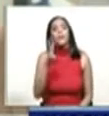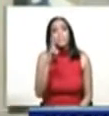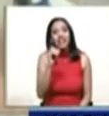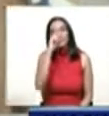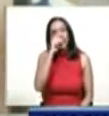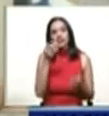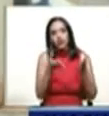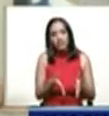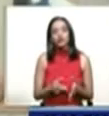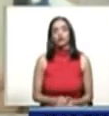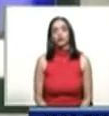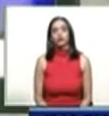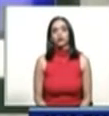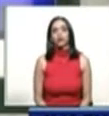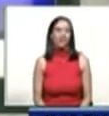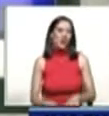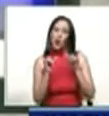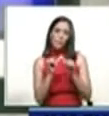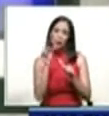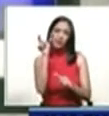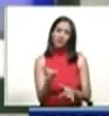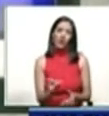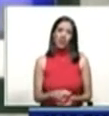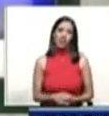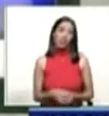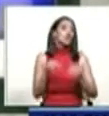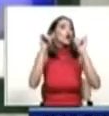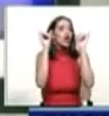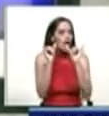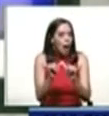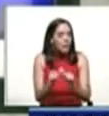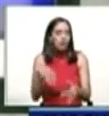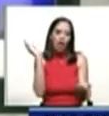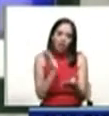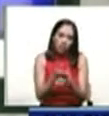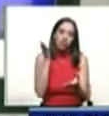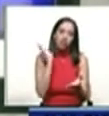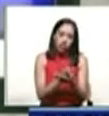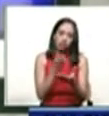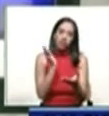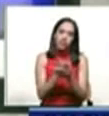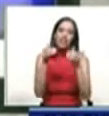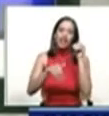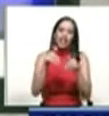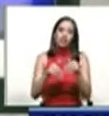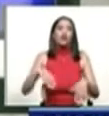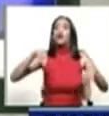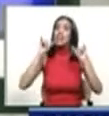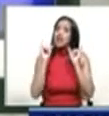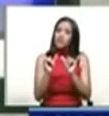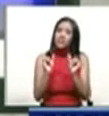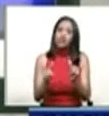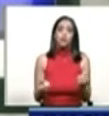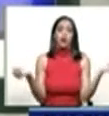años. Con los mismos personajes. Y con la misma cantaleta de las elecciones. Con la misma